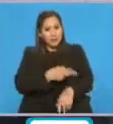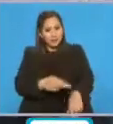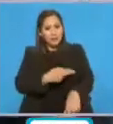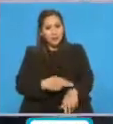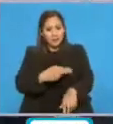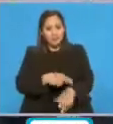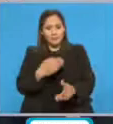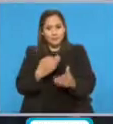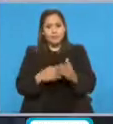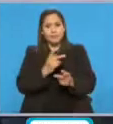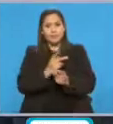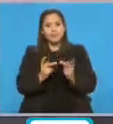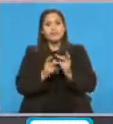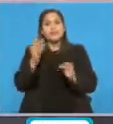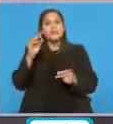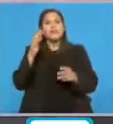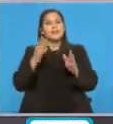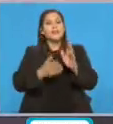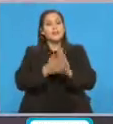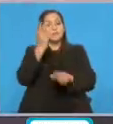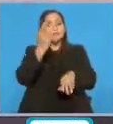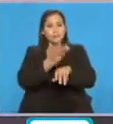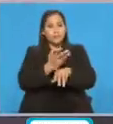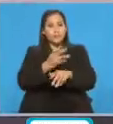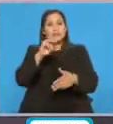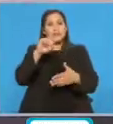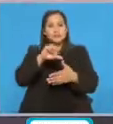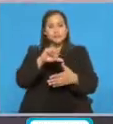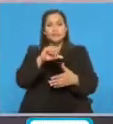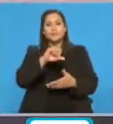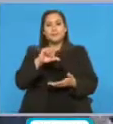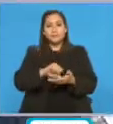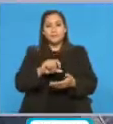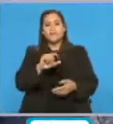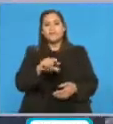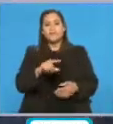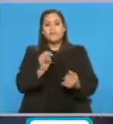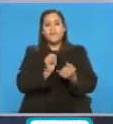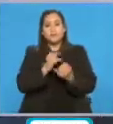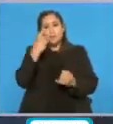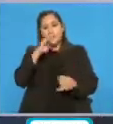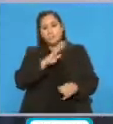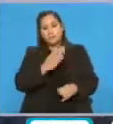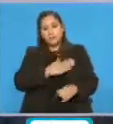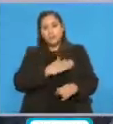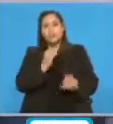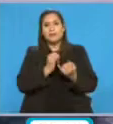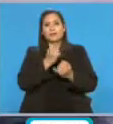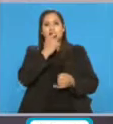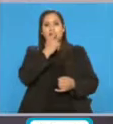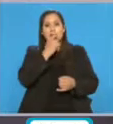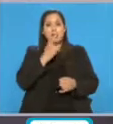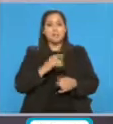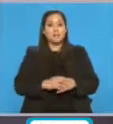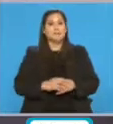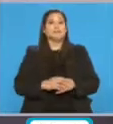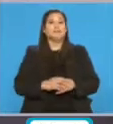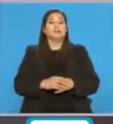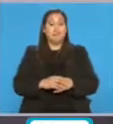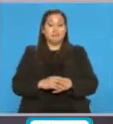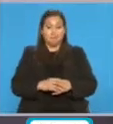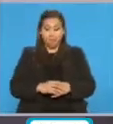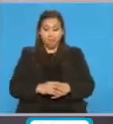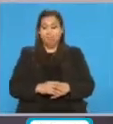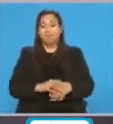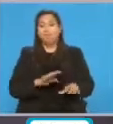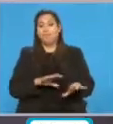en proceso. Ahorita una gira para Estados Unidos, Centro, Sudamérica y también para España e Inglaterra. Ah, mira, ahí